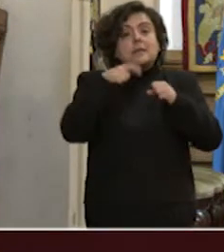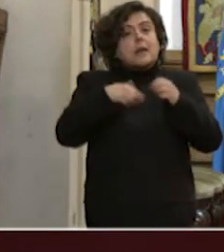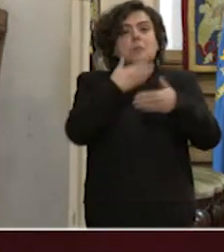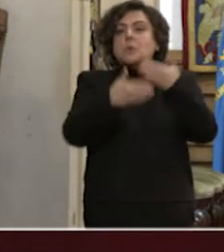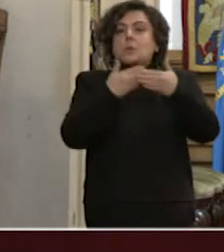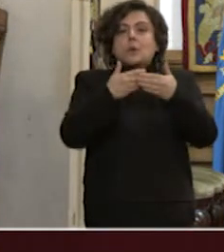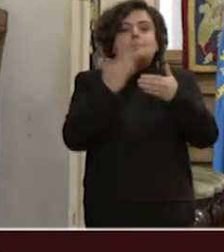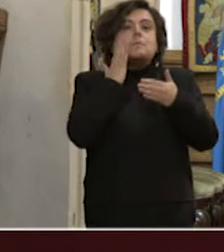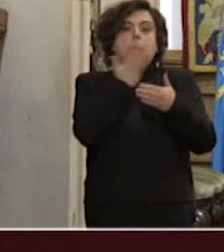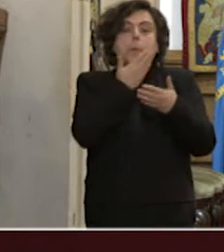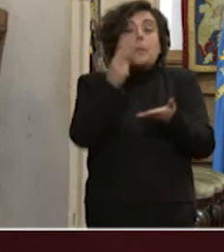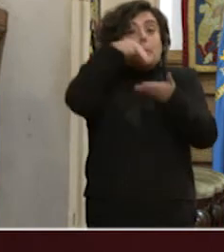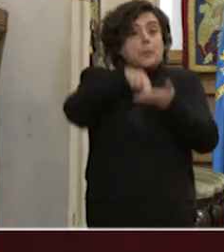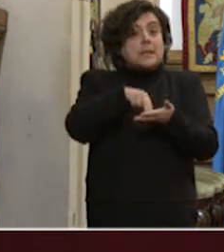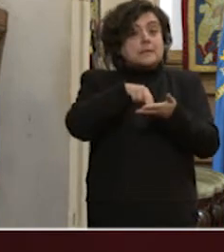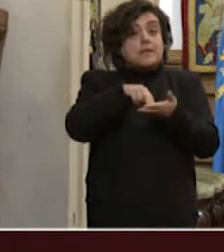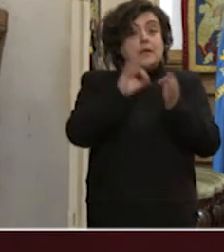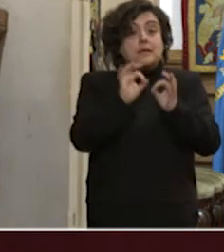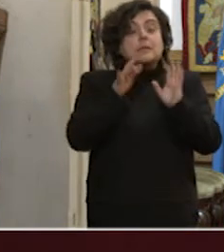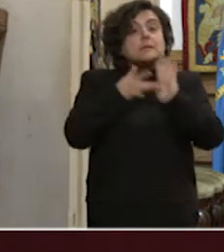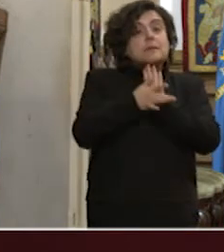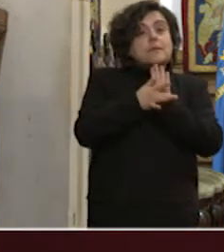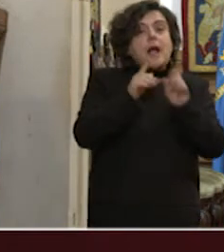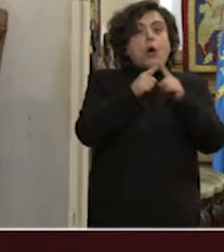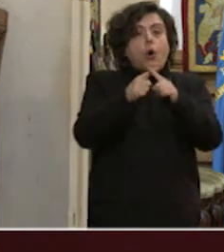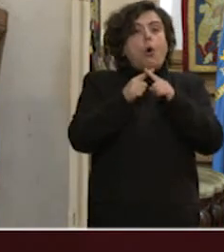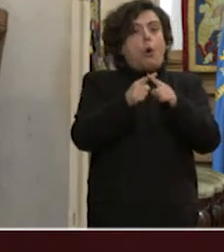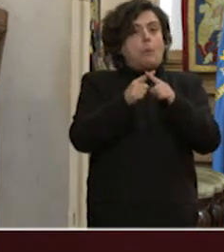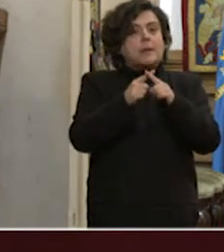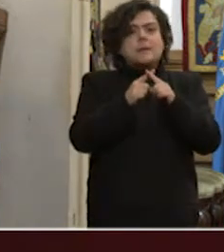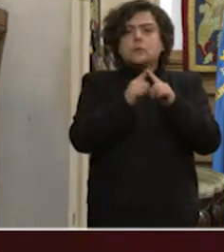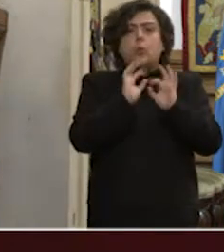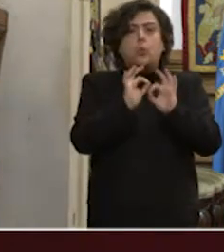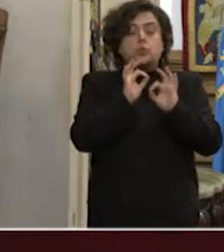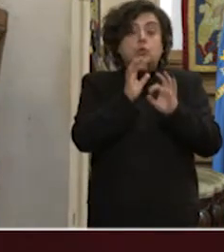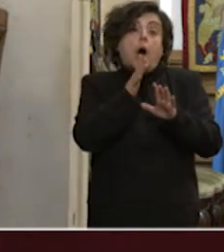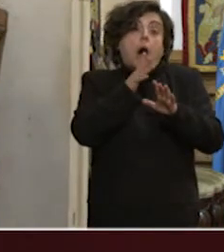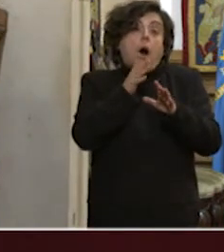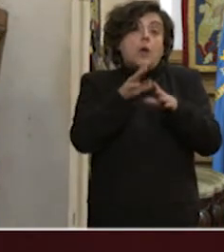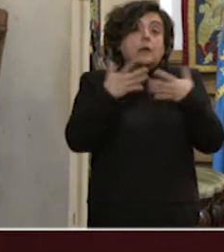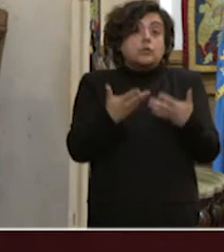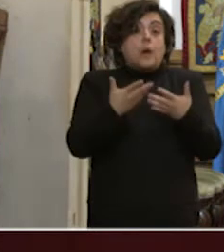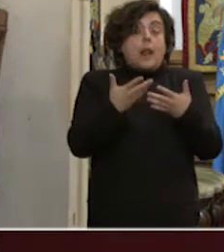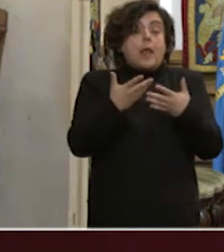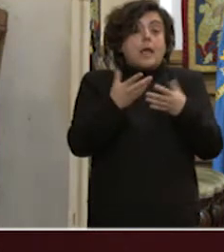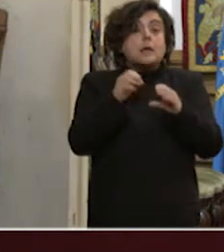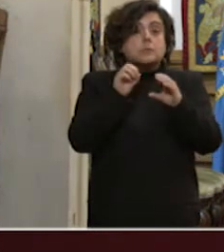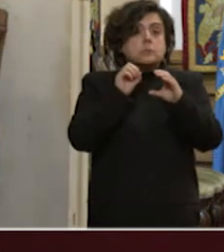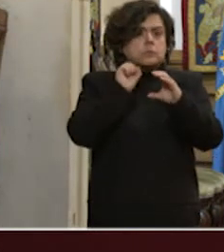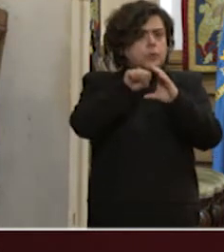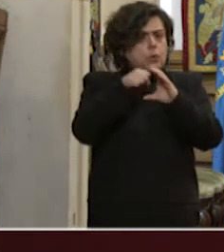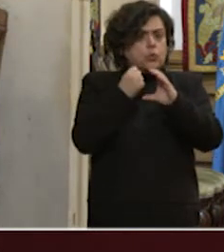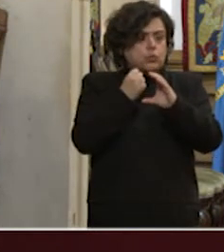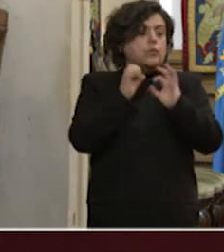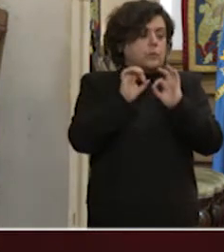forma presencial y se está compartiendo en directo a través del canal oficial de la Universidad de Oviedo en YouTube.